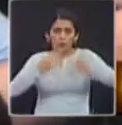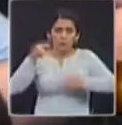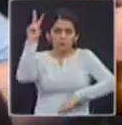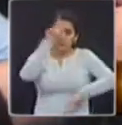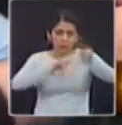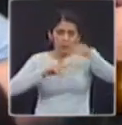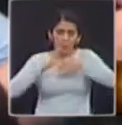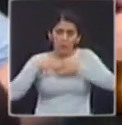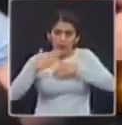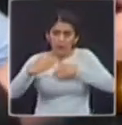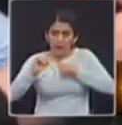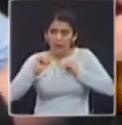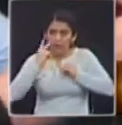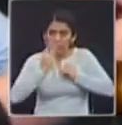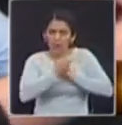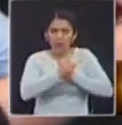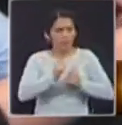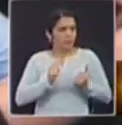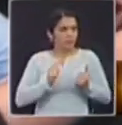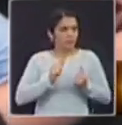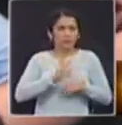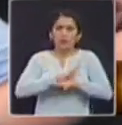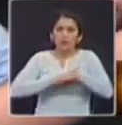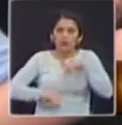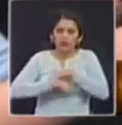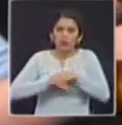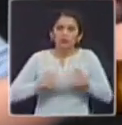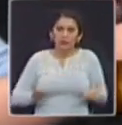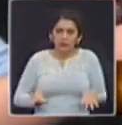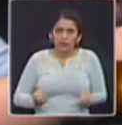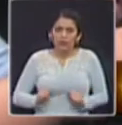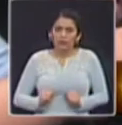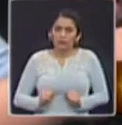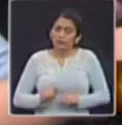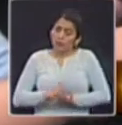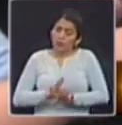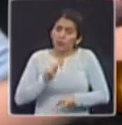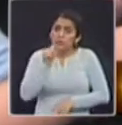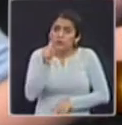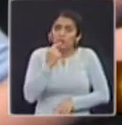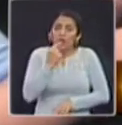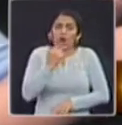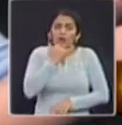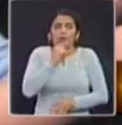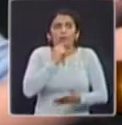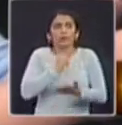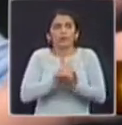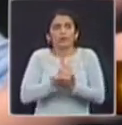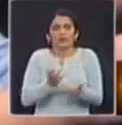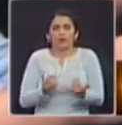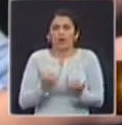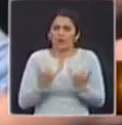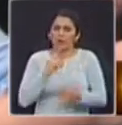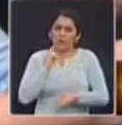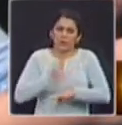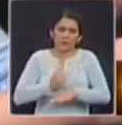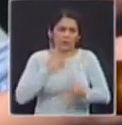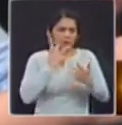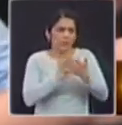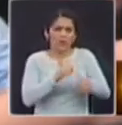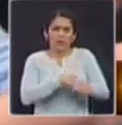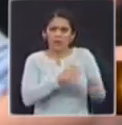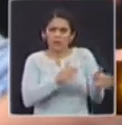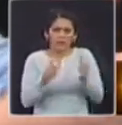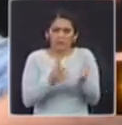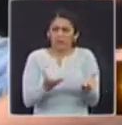que se cometió ayer, porque la prisión preventiva es una decisión excepcional y se ha actuado realmente de parte del fiscal